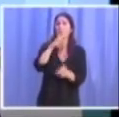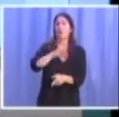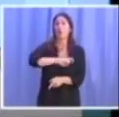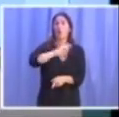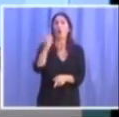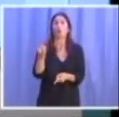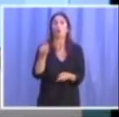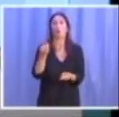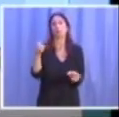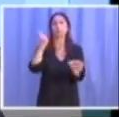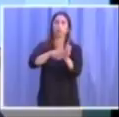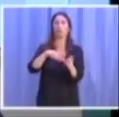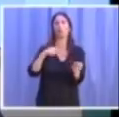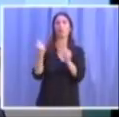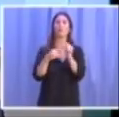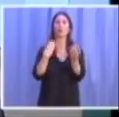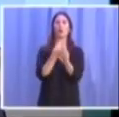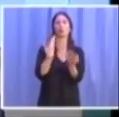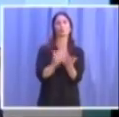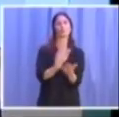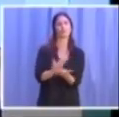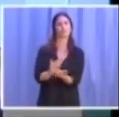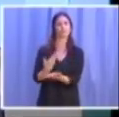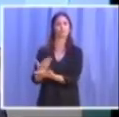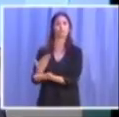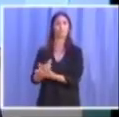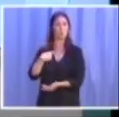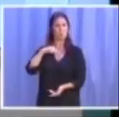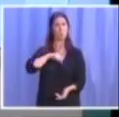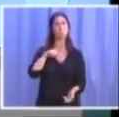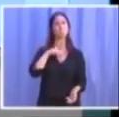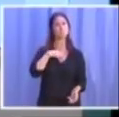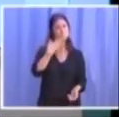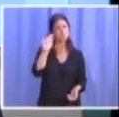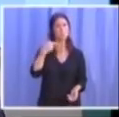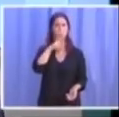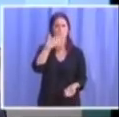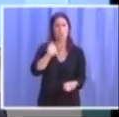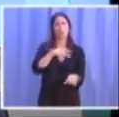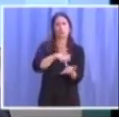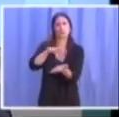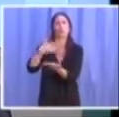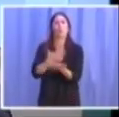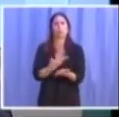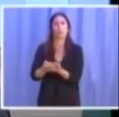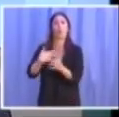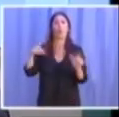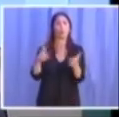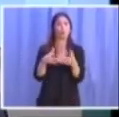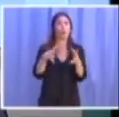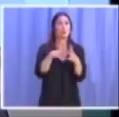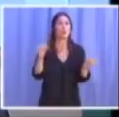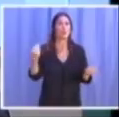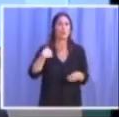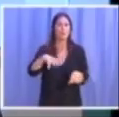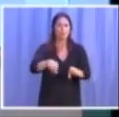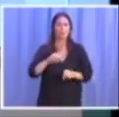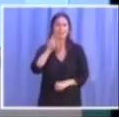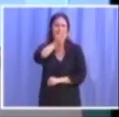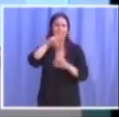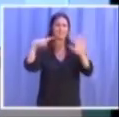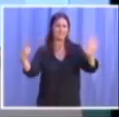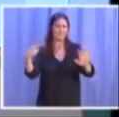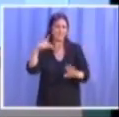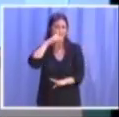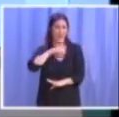presenta en un debate como este con hechos. Y yo me siento muy orgulloso de presentarme con hechos. La Junta de Andalucía, gobernada 37 años por el